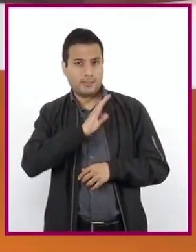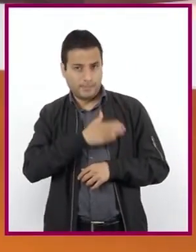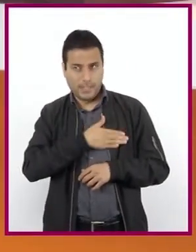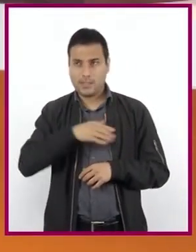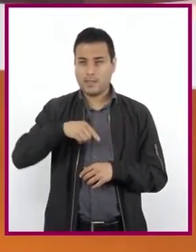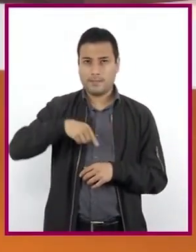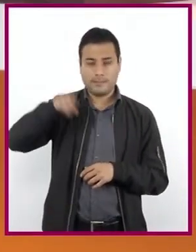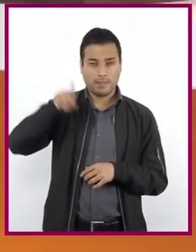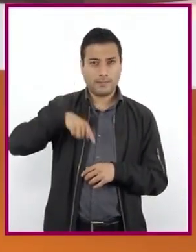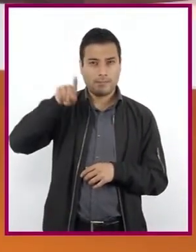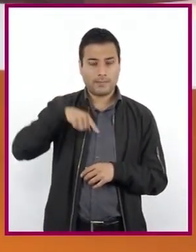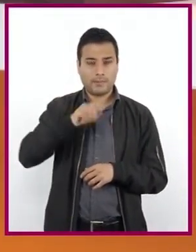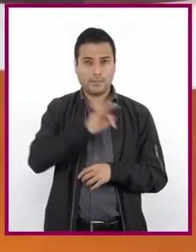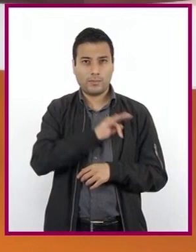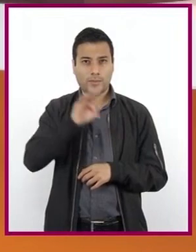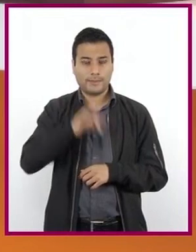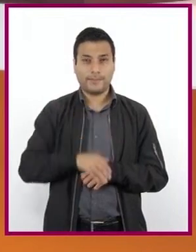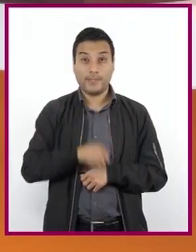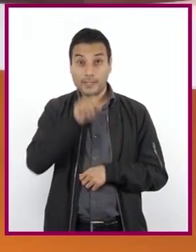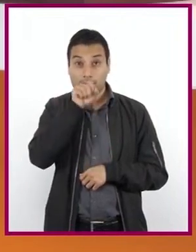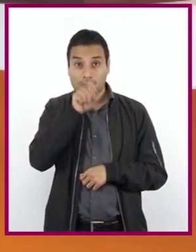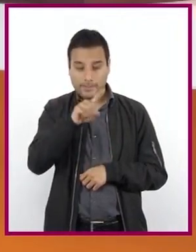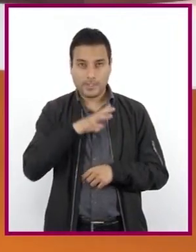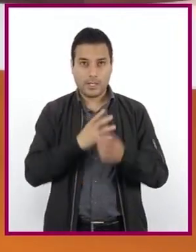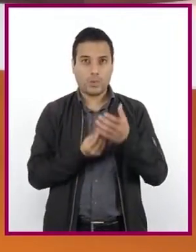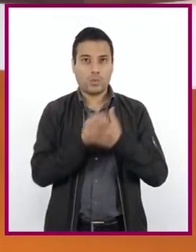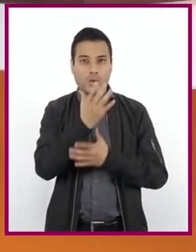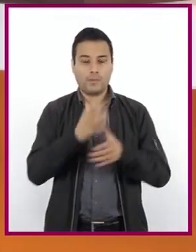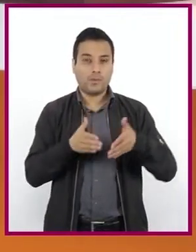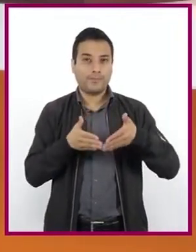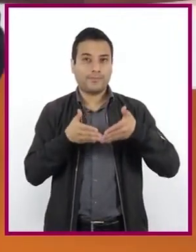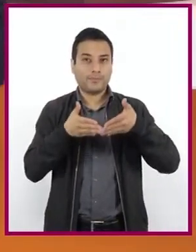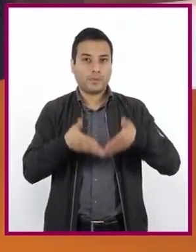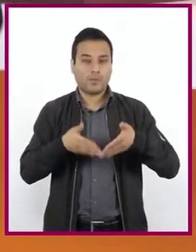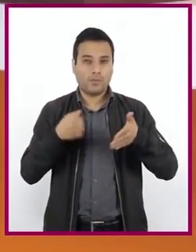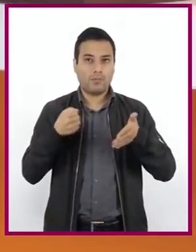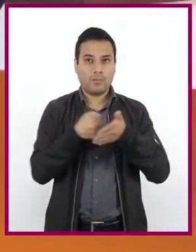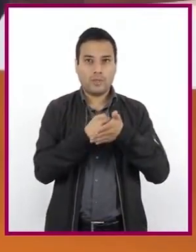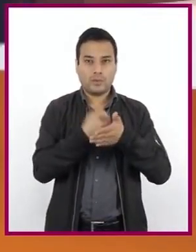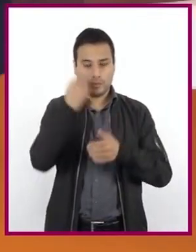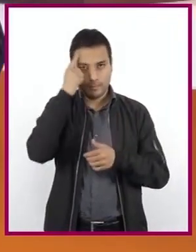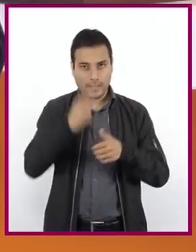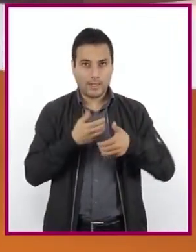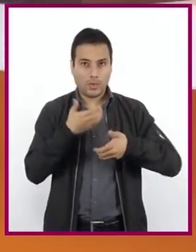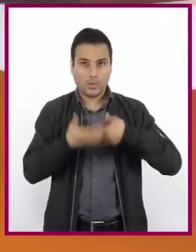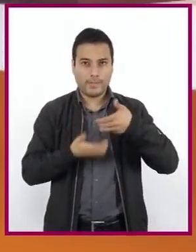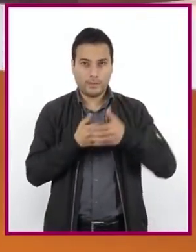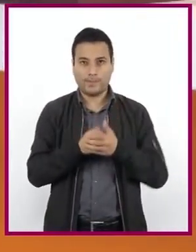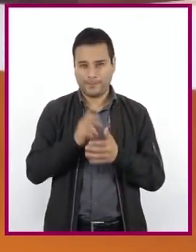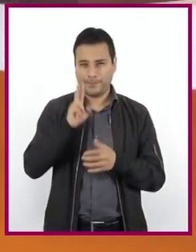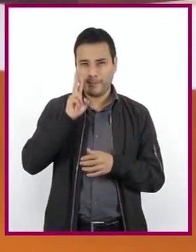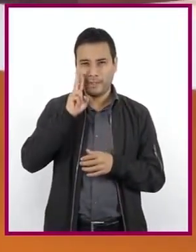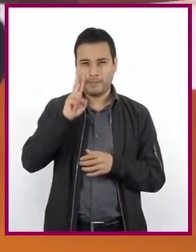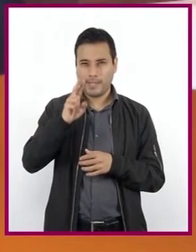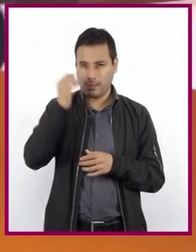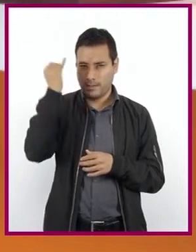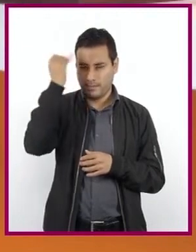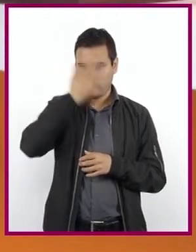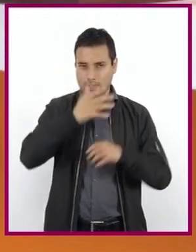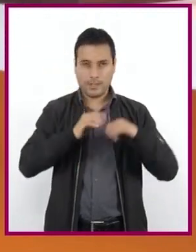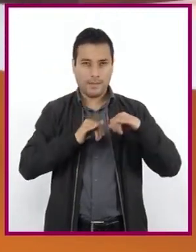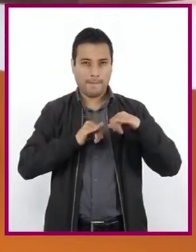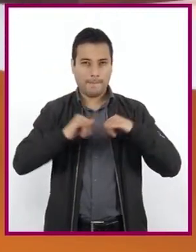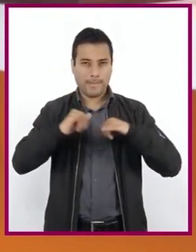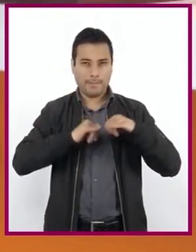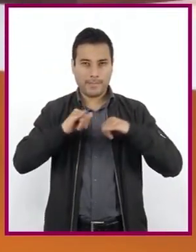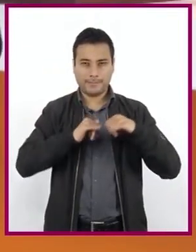Además, se habilitaron más puertos para el comercio ultramarino. En el siguiente mapa pueden